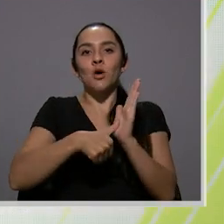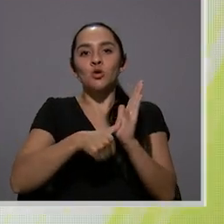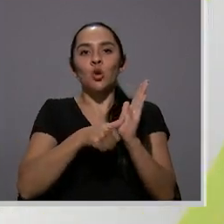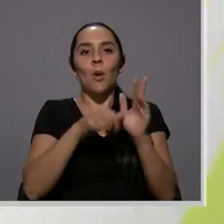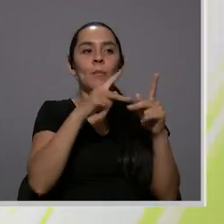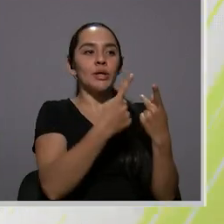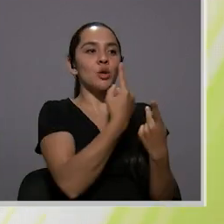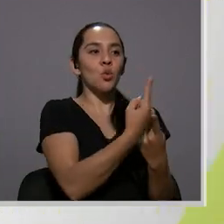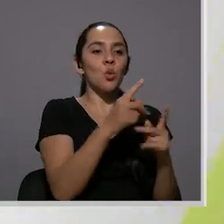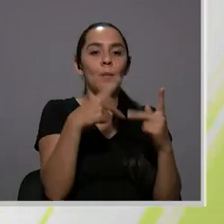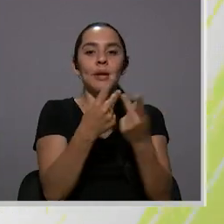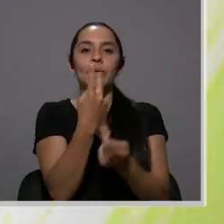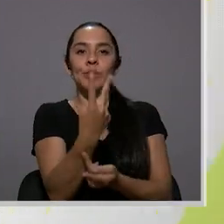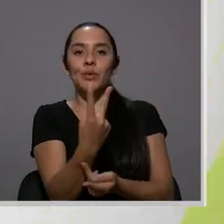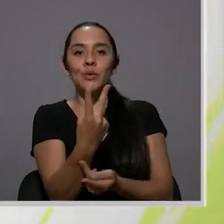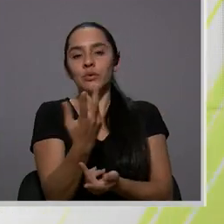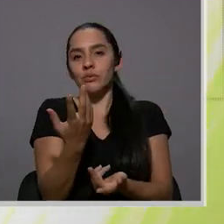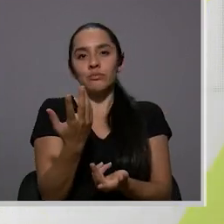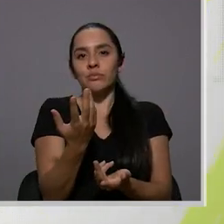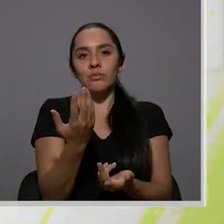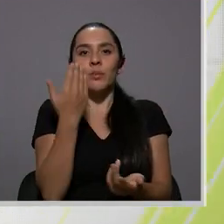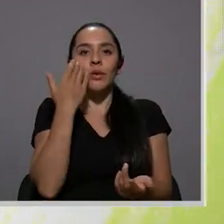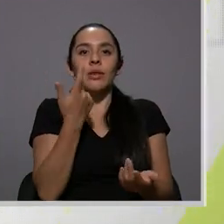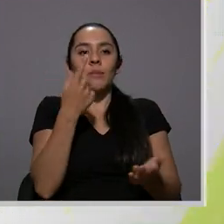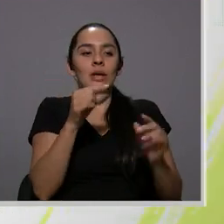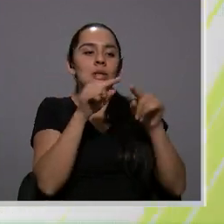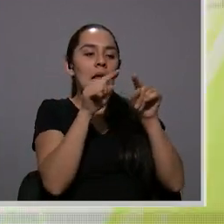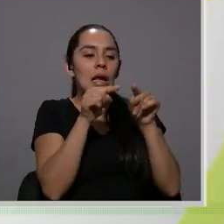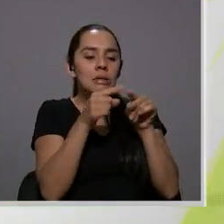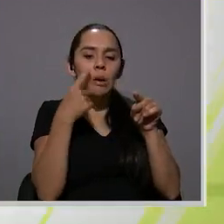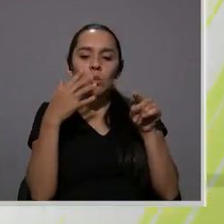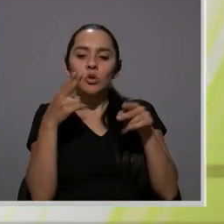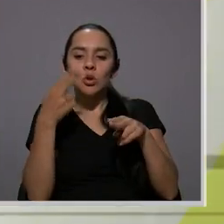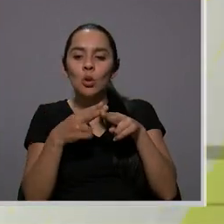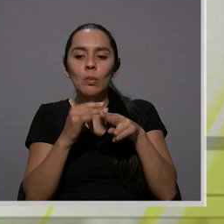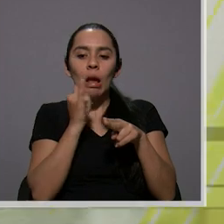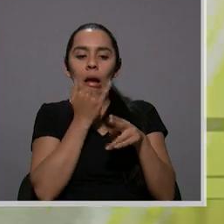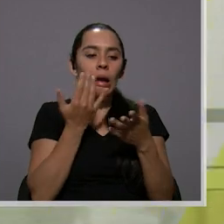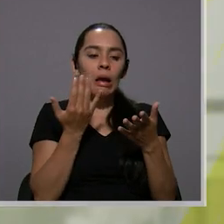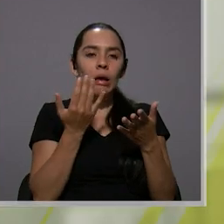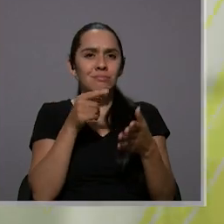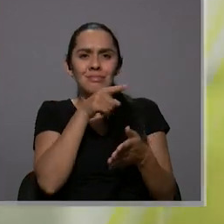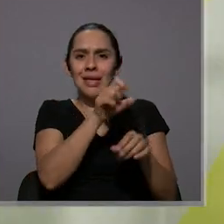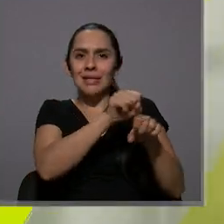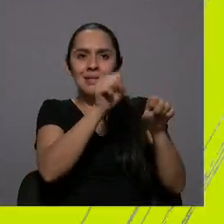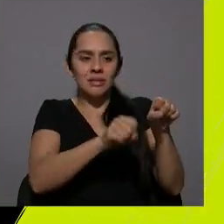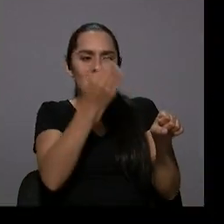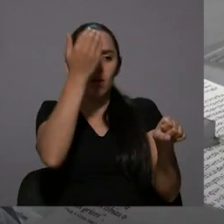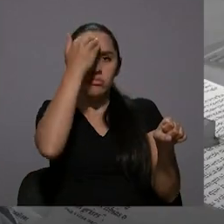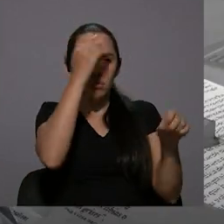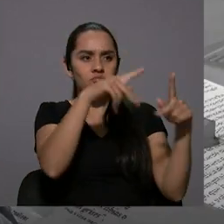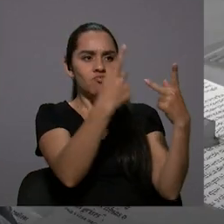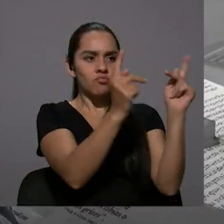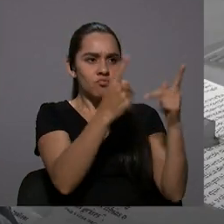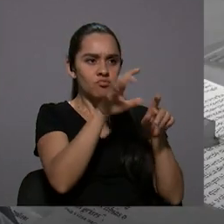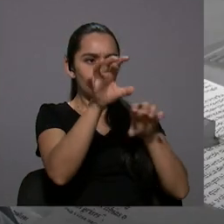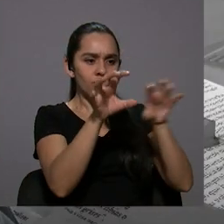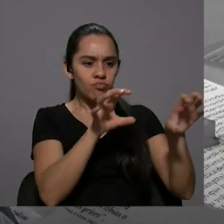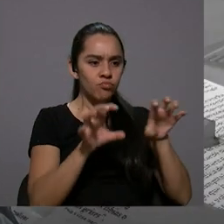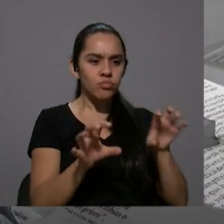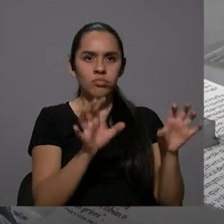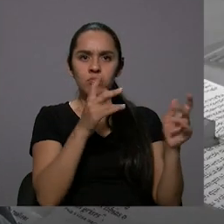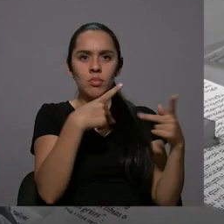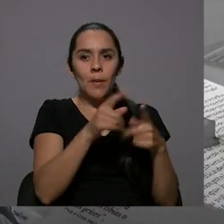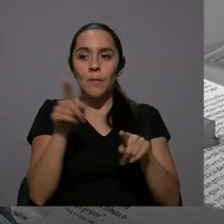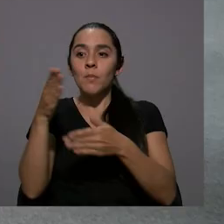al partido uno se lo puse al partido dos sea porque está debajo la casilla o porque se parece en el nombre verdad o no tiene errores de suma la máquina